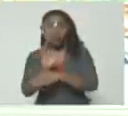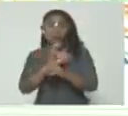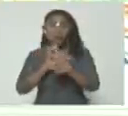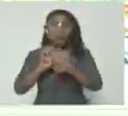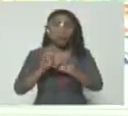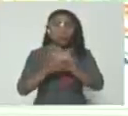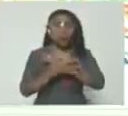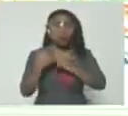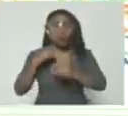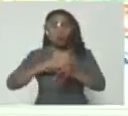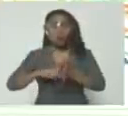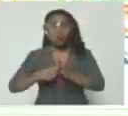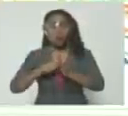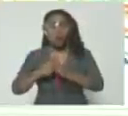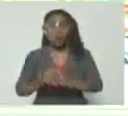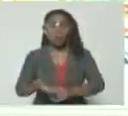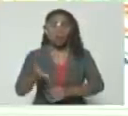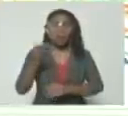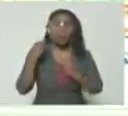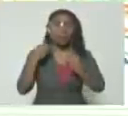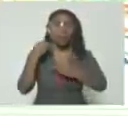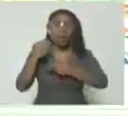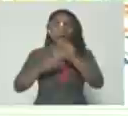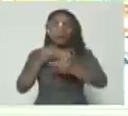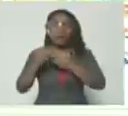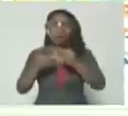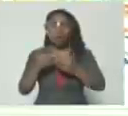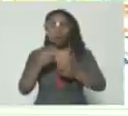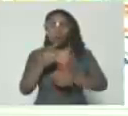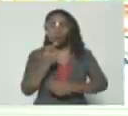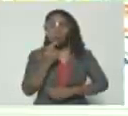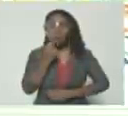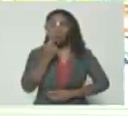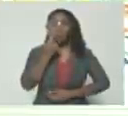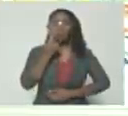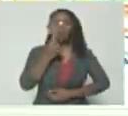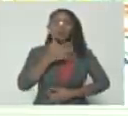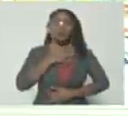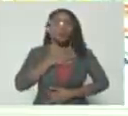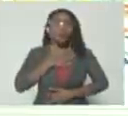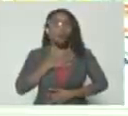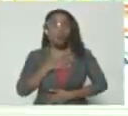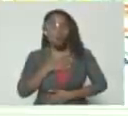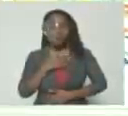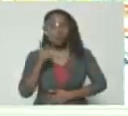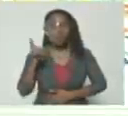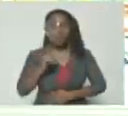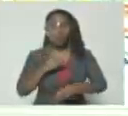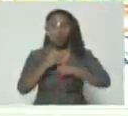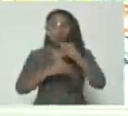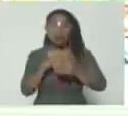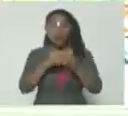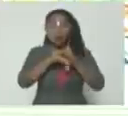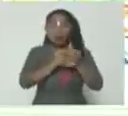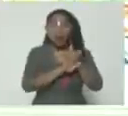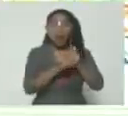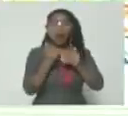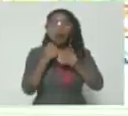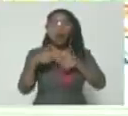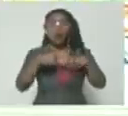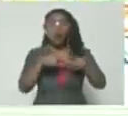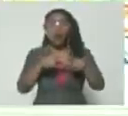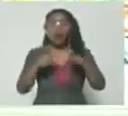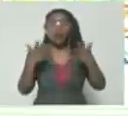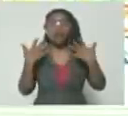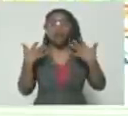de tecnología de punta para que sea una aventura al paladar. Si vas a almacenar, que sea en un lugar